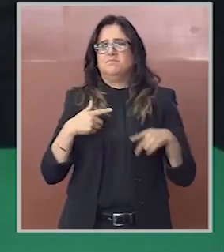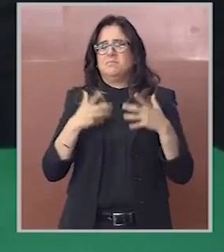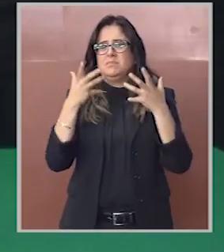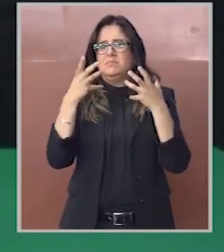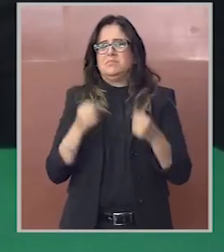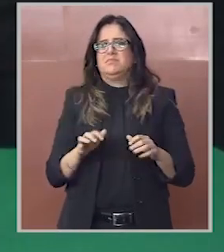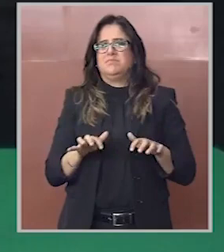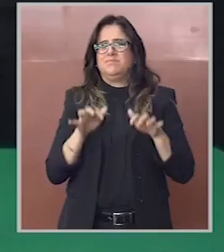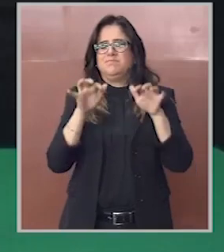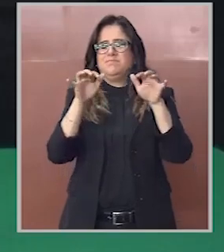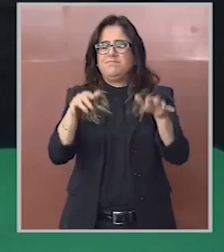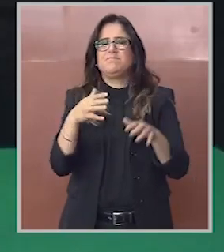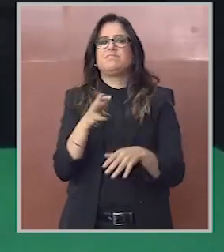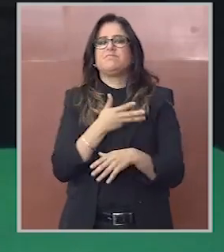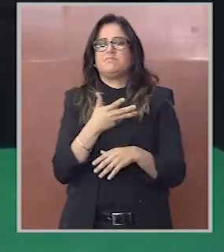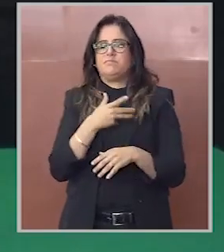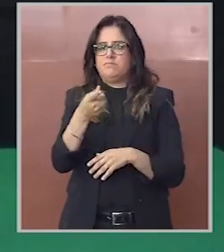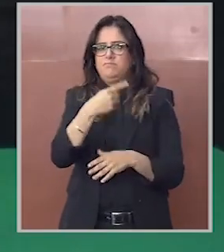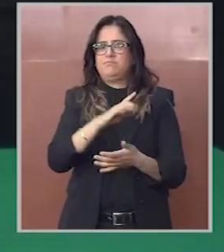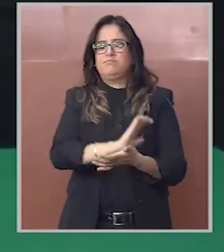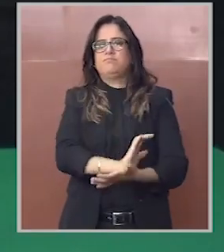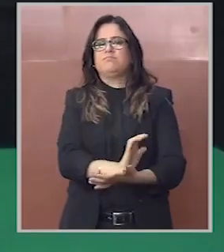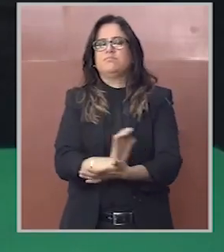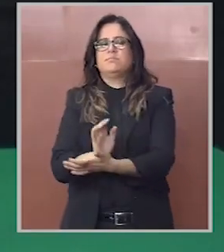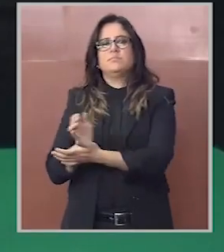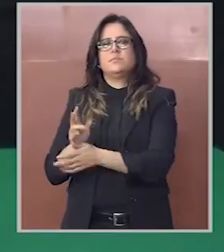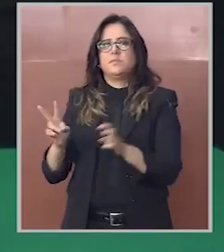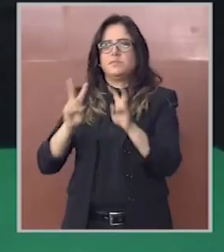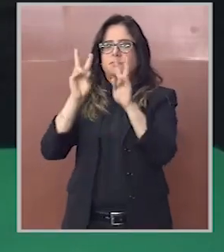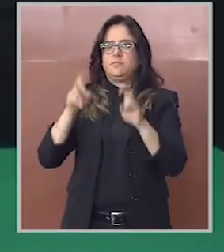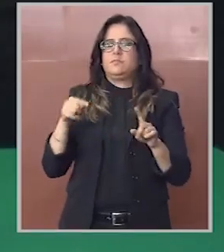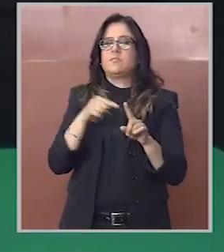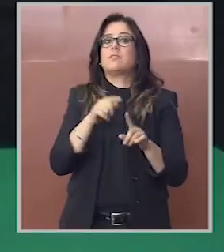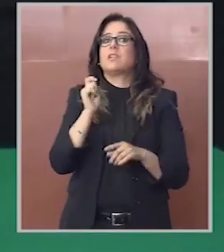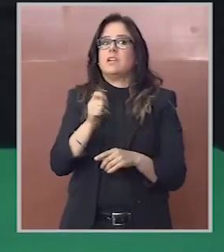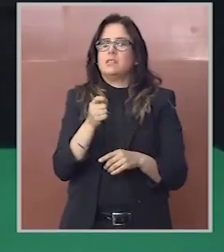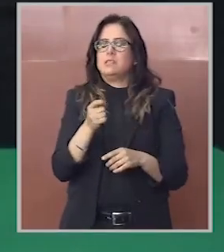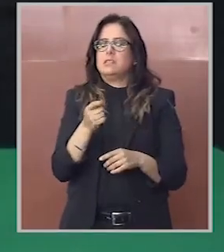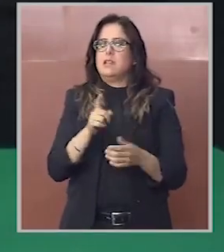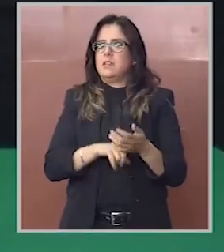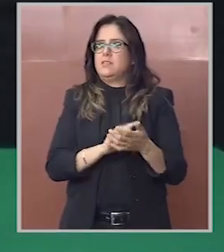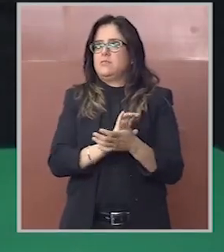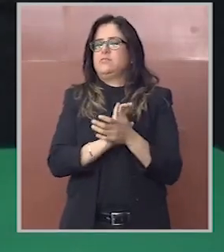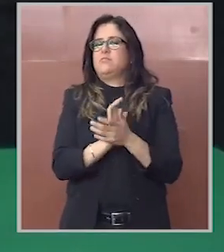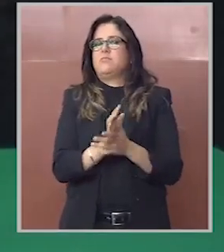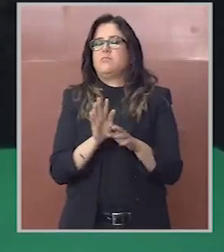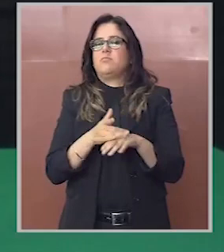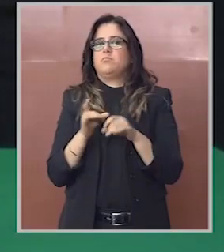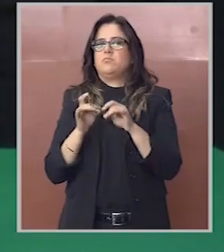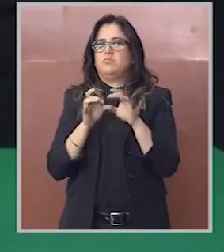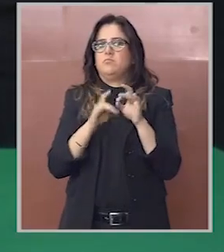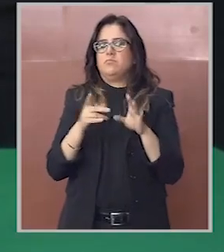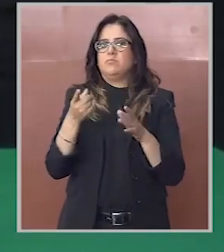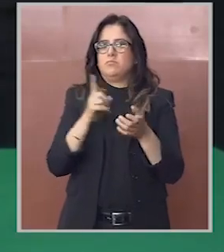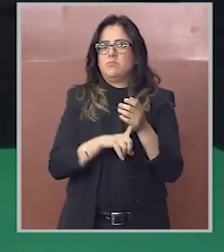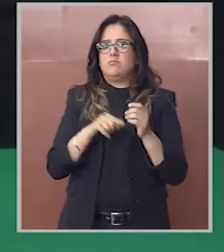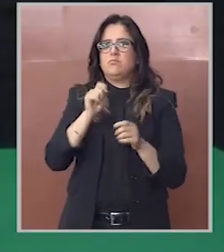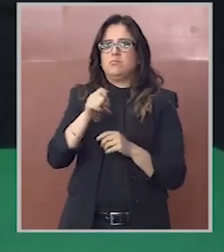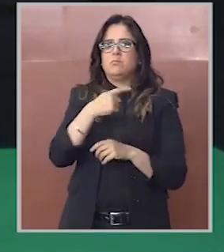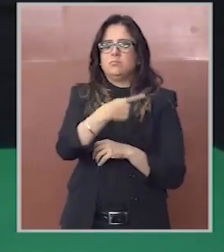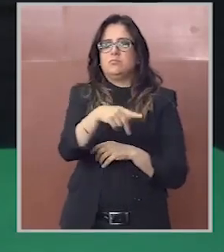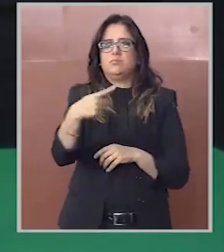por este tema no son discriminadas por una situación de vulnerabilidad principalmente pero también por esas